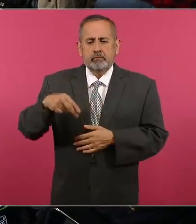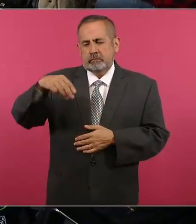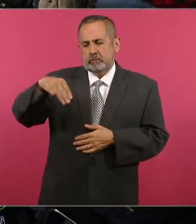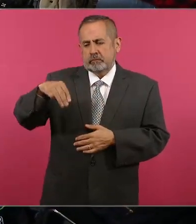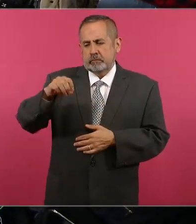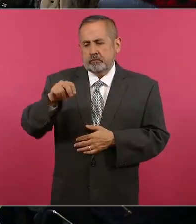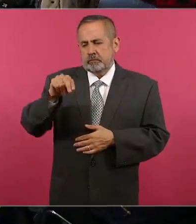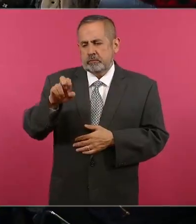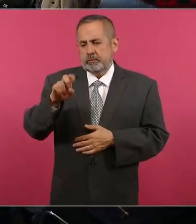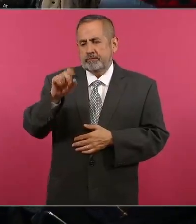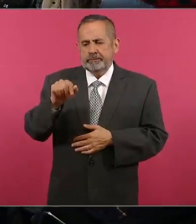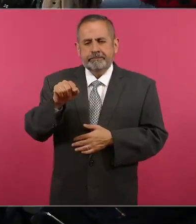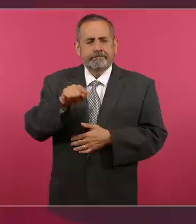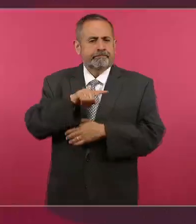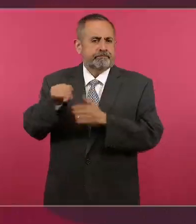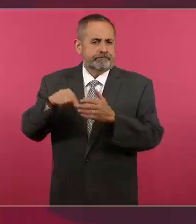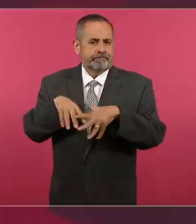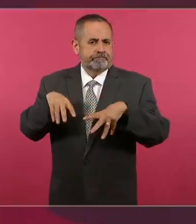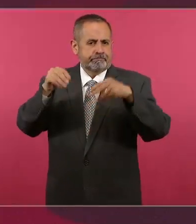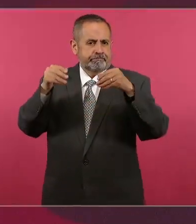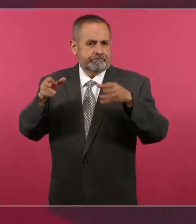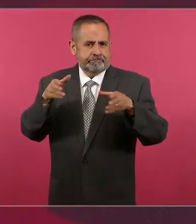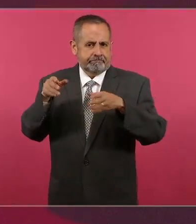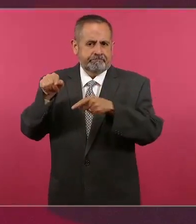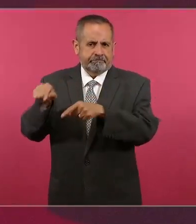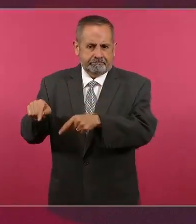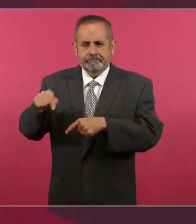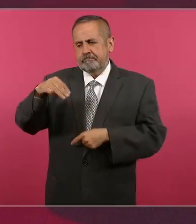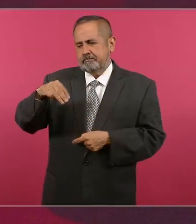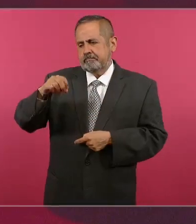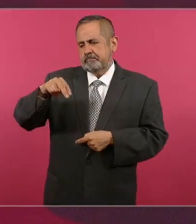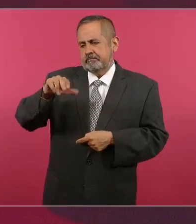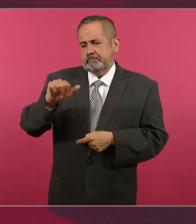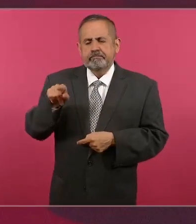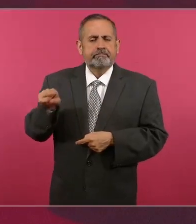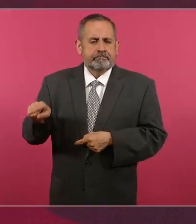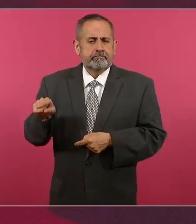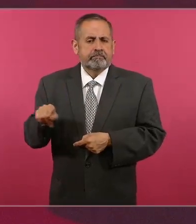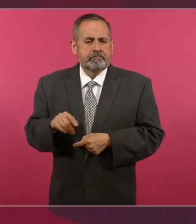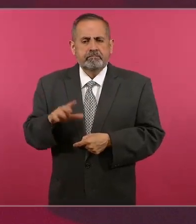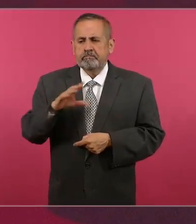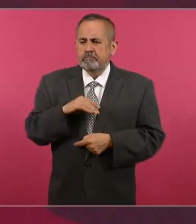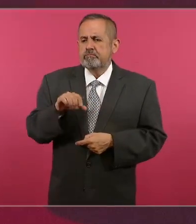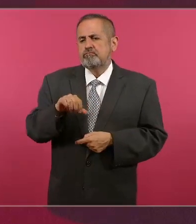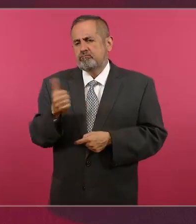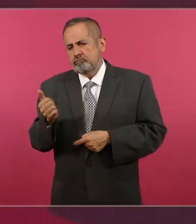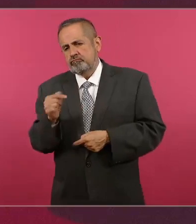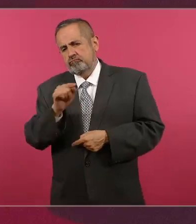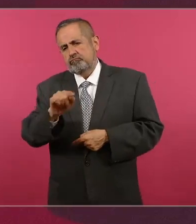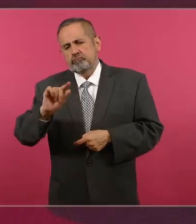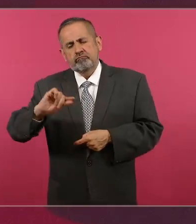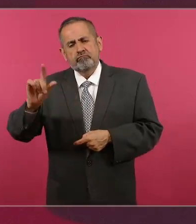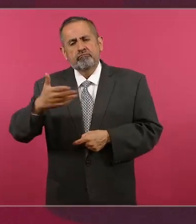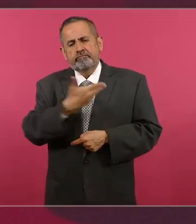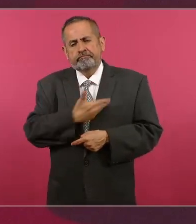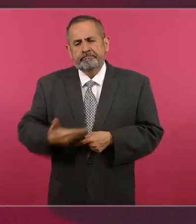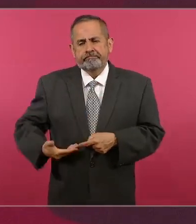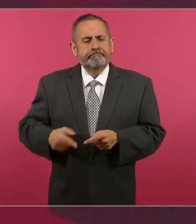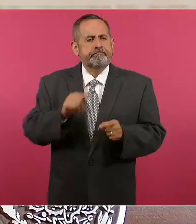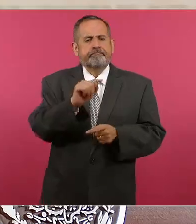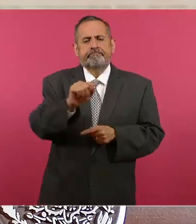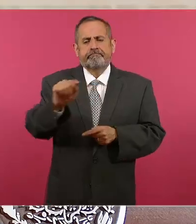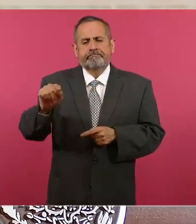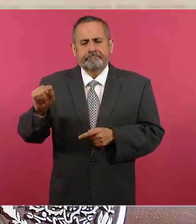en el Palacio de La Moneda, y van a estar otros jefes de Estado, jefes de